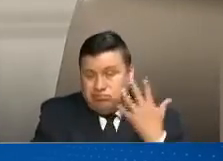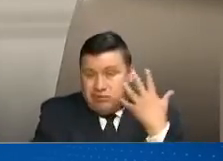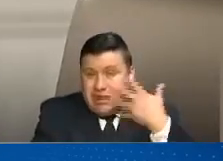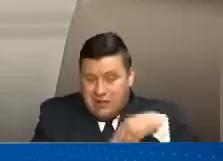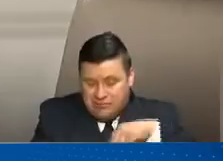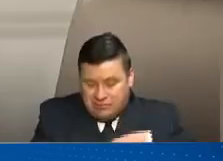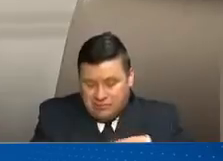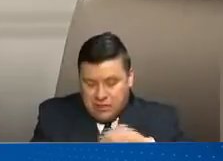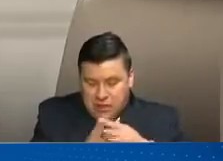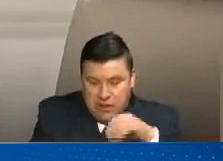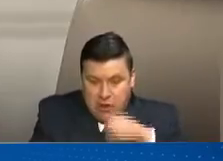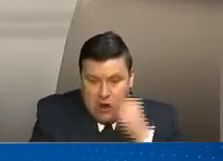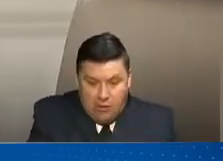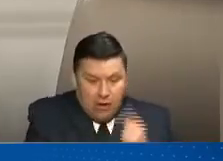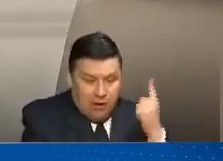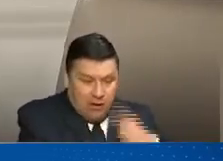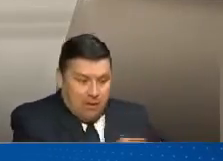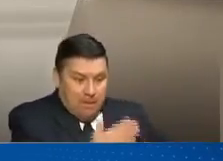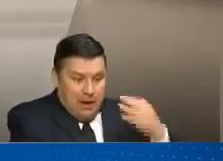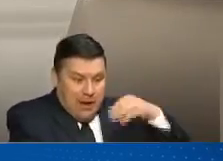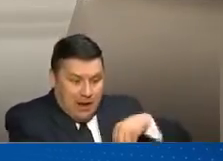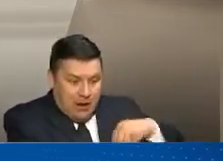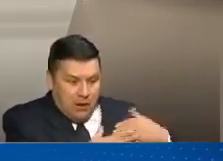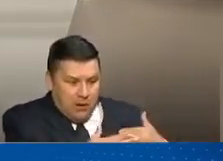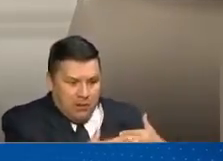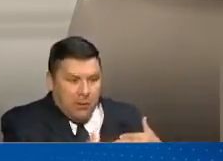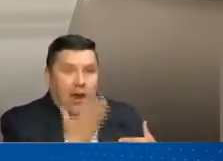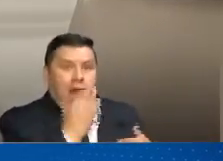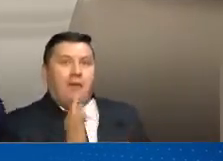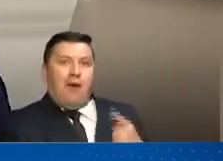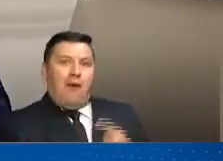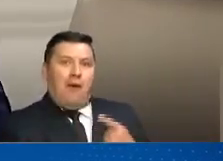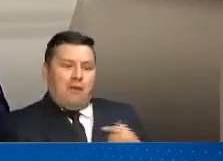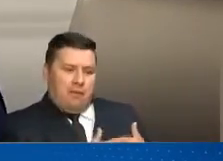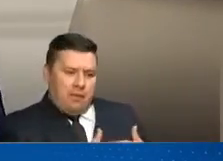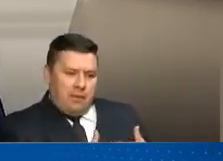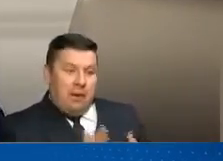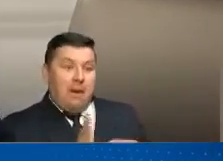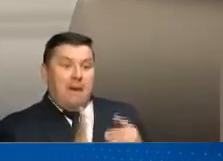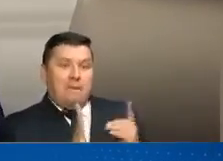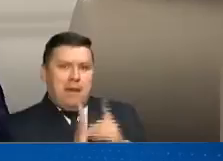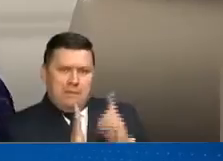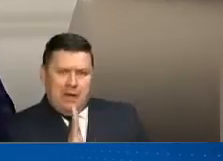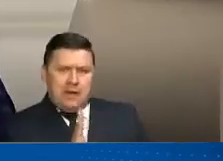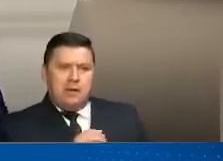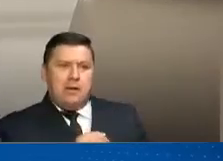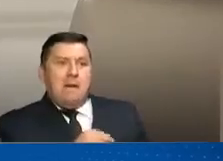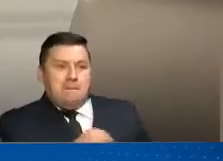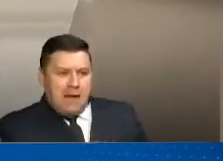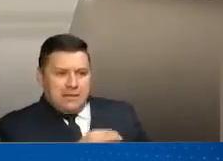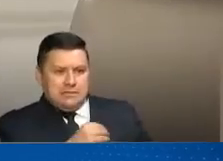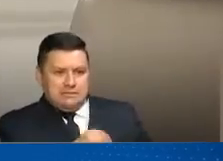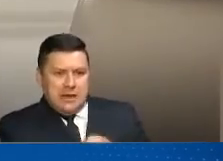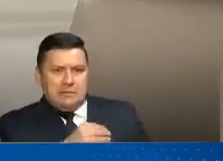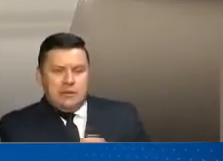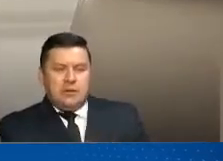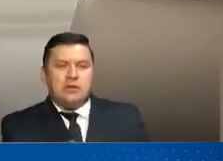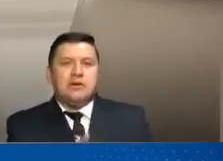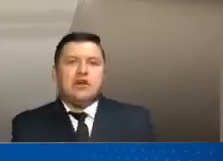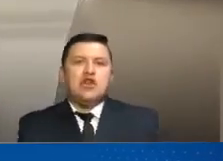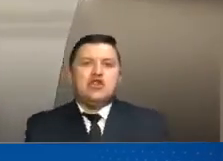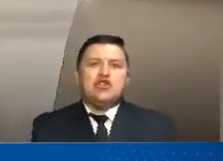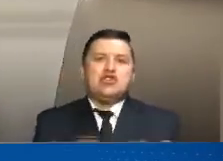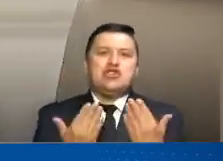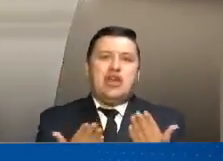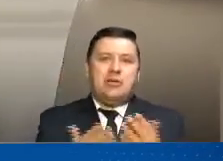demás medidas, porque no solamente es el aislamiento preventivo, sino todas las demás medidas que ya venían sumando, ha permitido